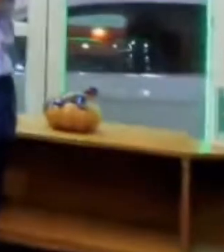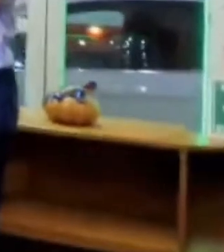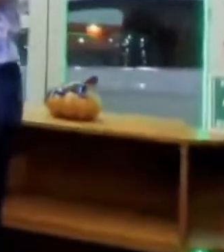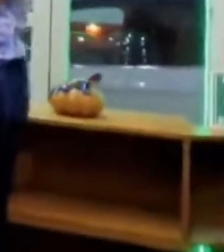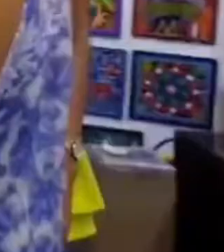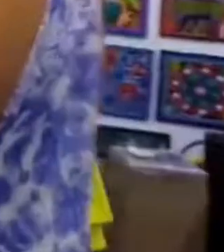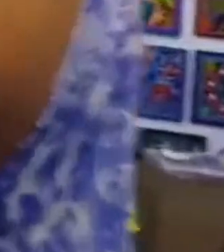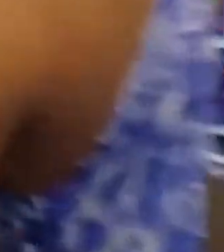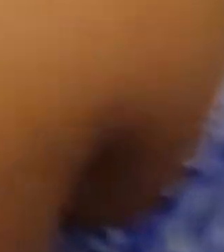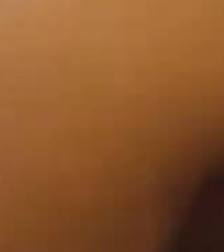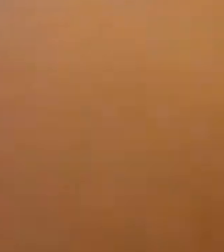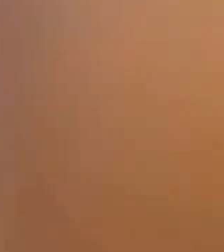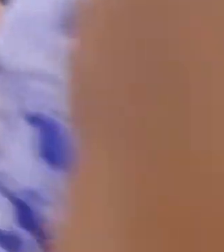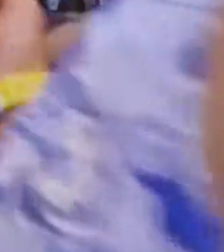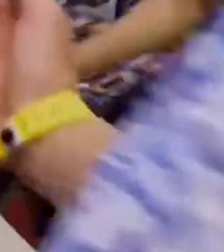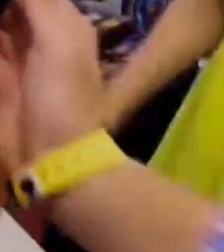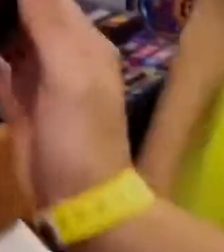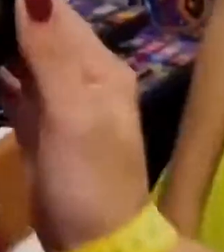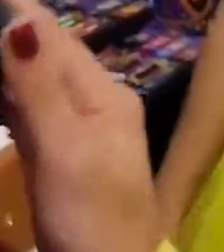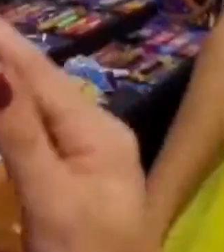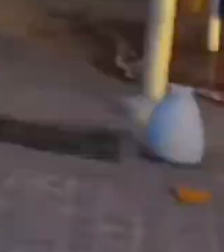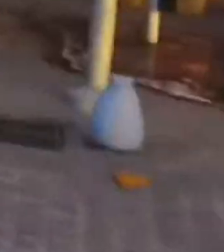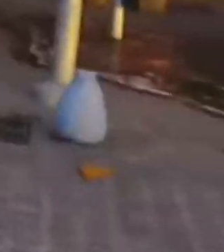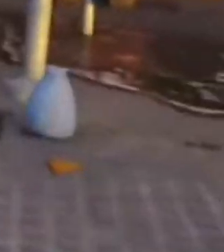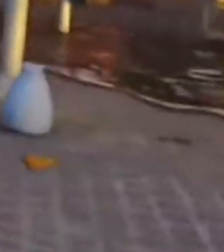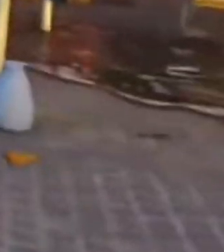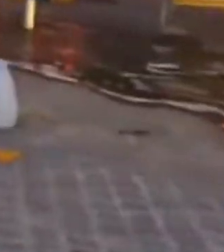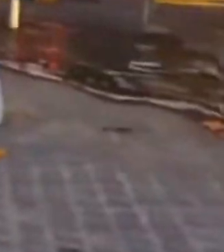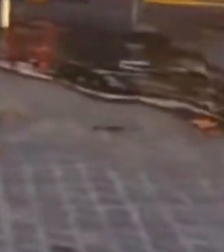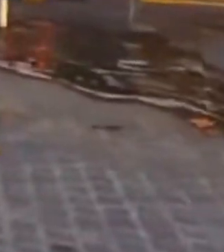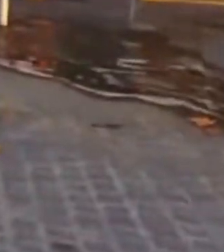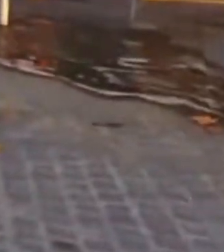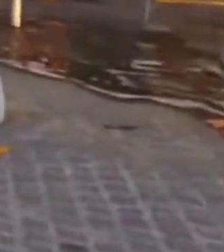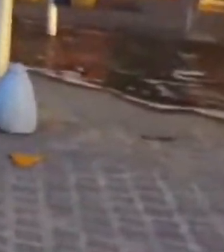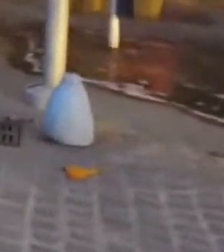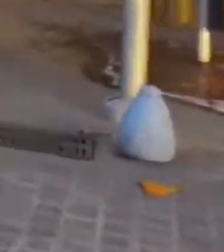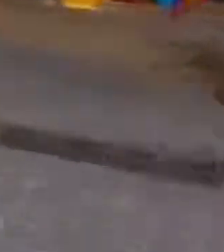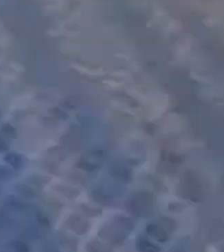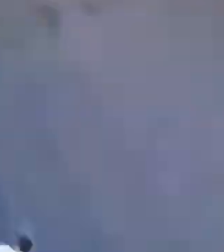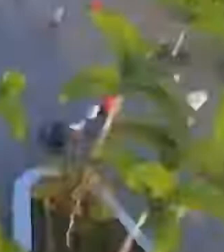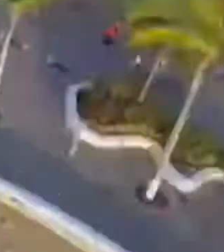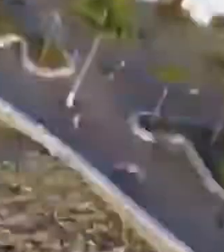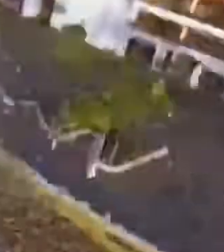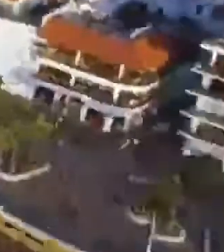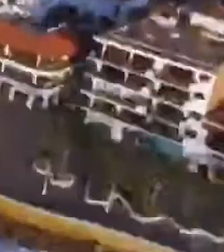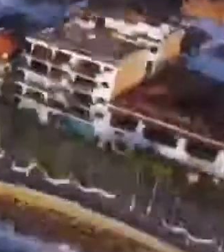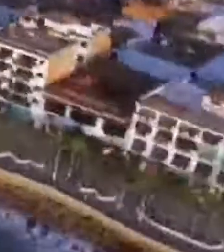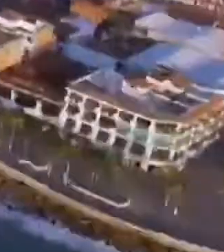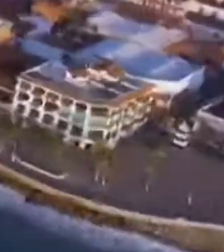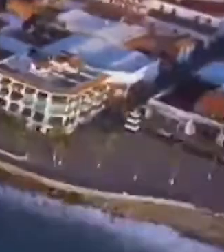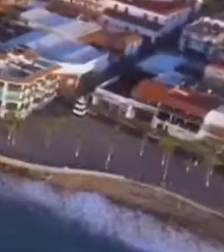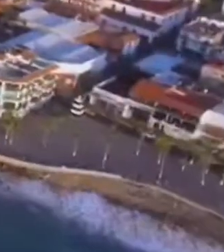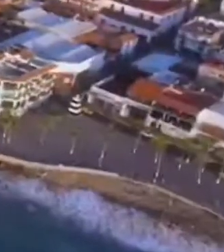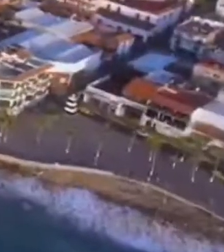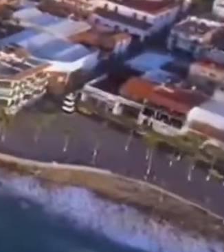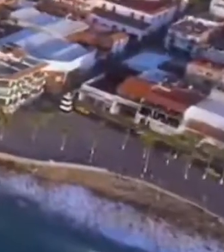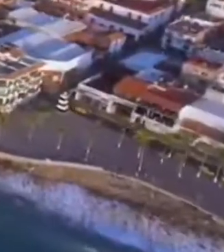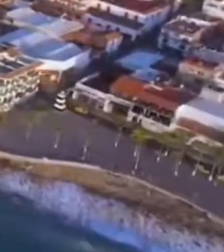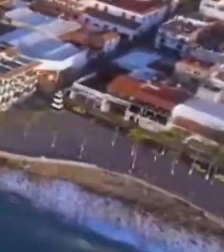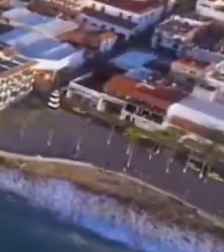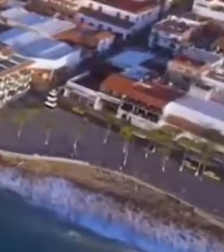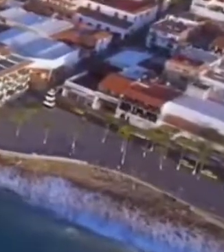El territorio mexicano es bello, sus paisajes cautivan el alma y sus playas enamoran. Y desde el cielo,